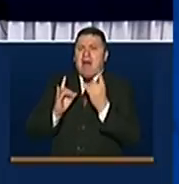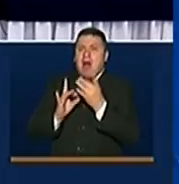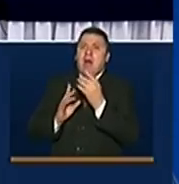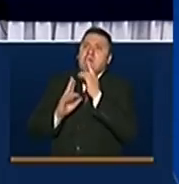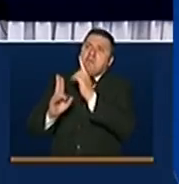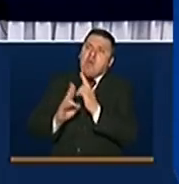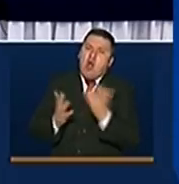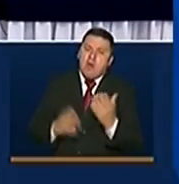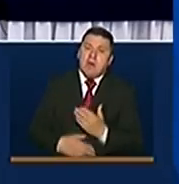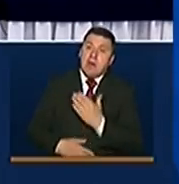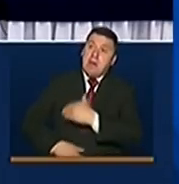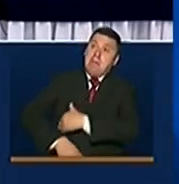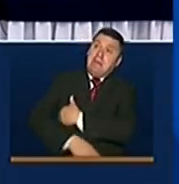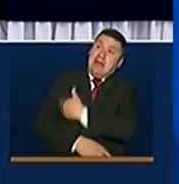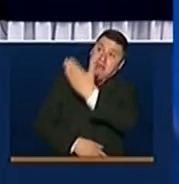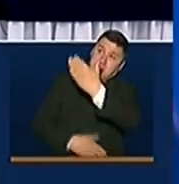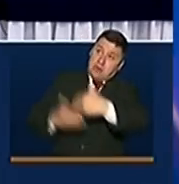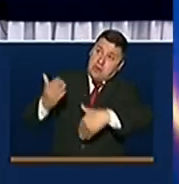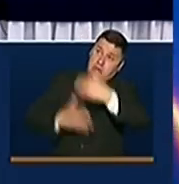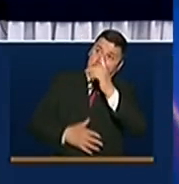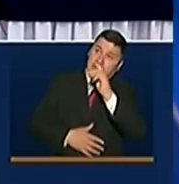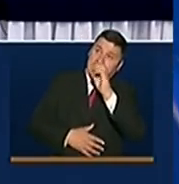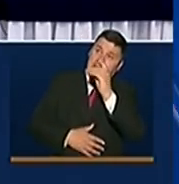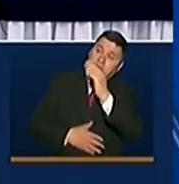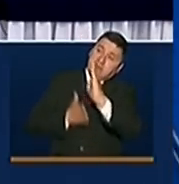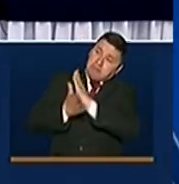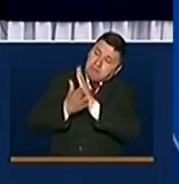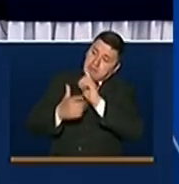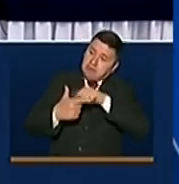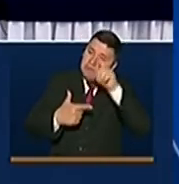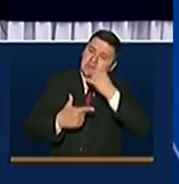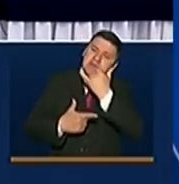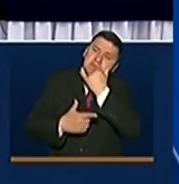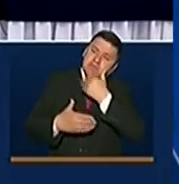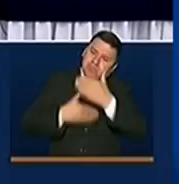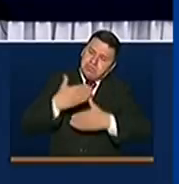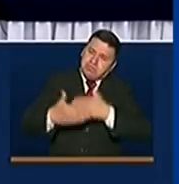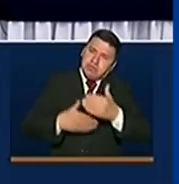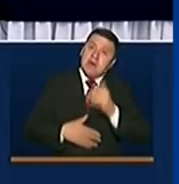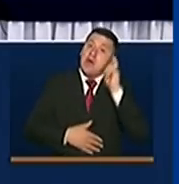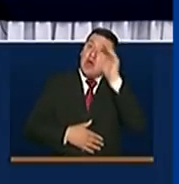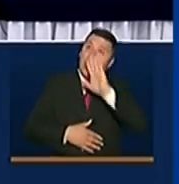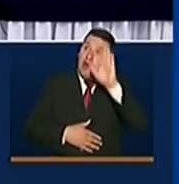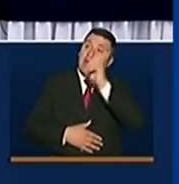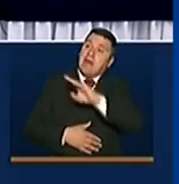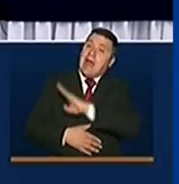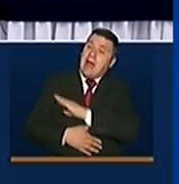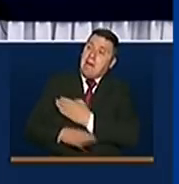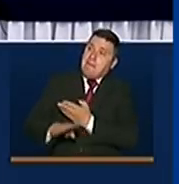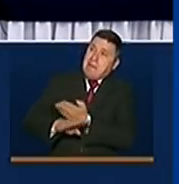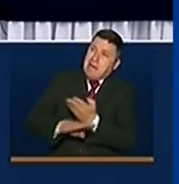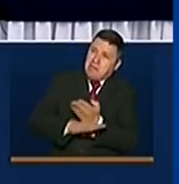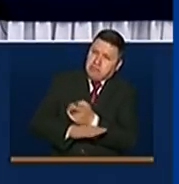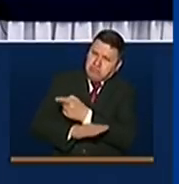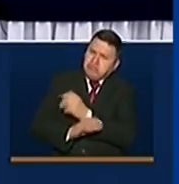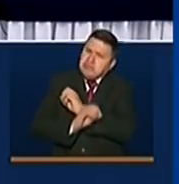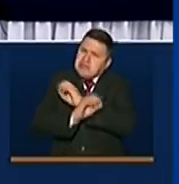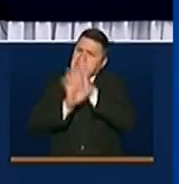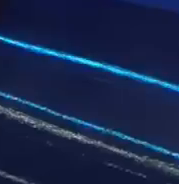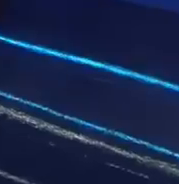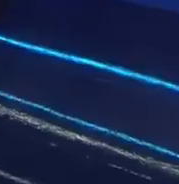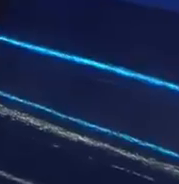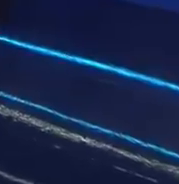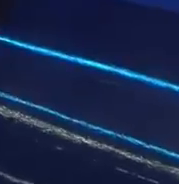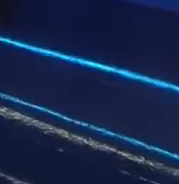un gasto de, o sea, 7 veces mayor que lo que se puede verificar en los documentos oficiales que salen del Ministerio de